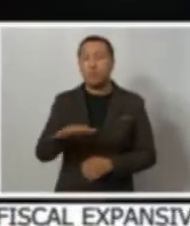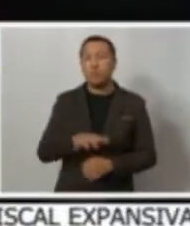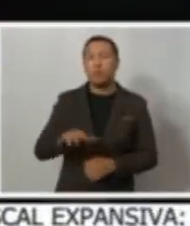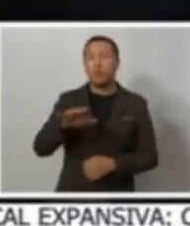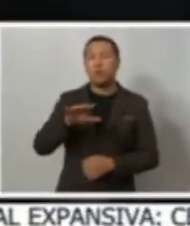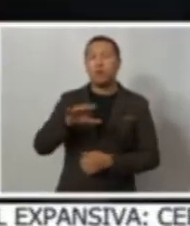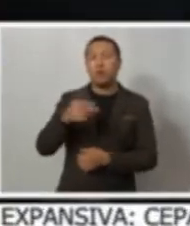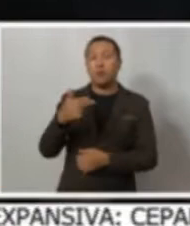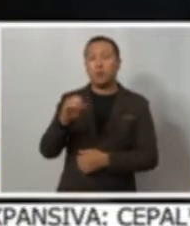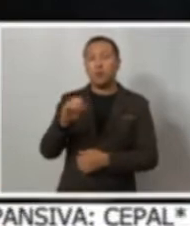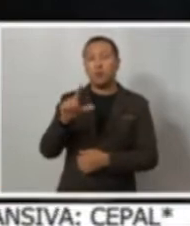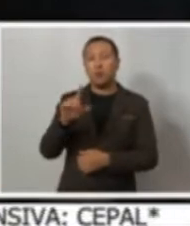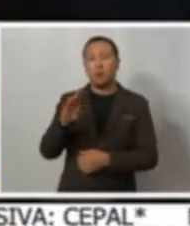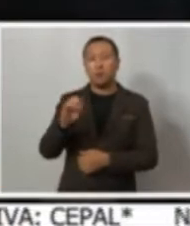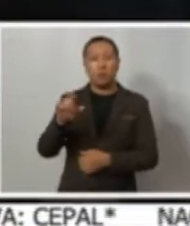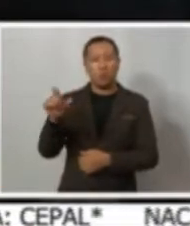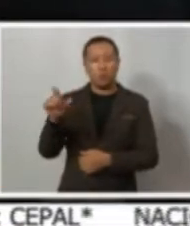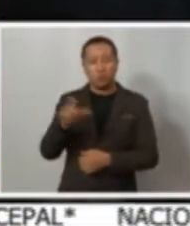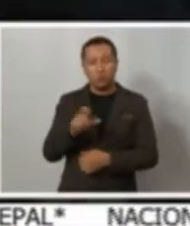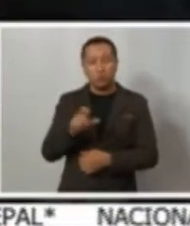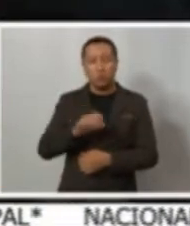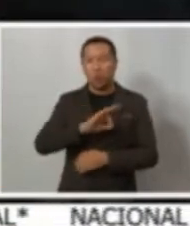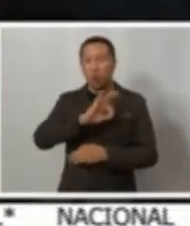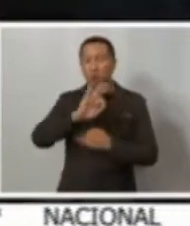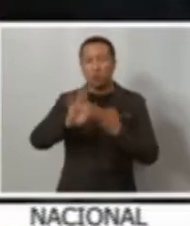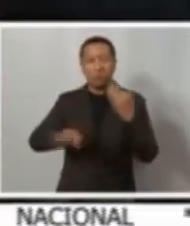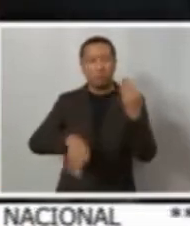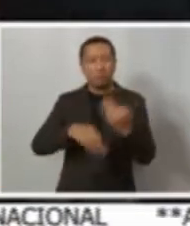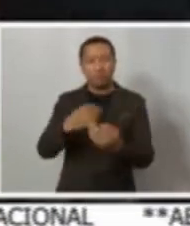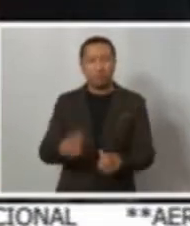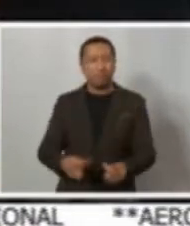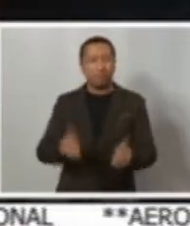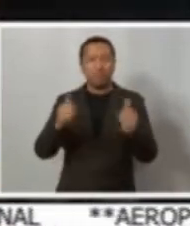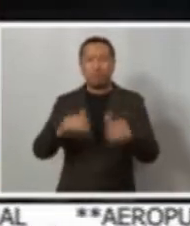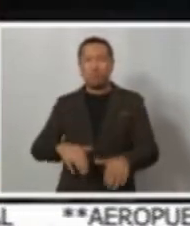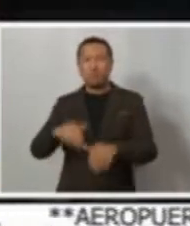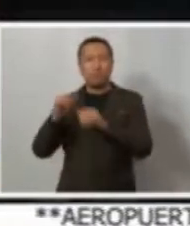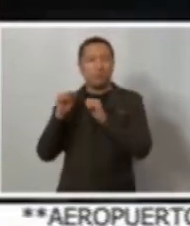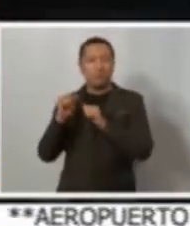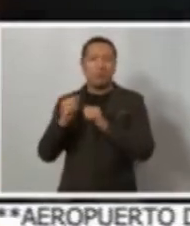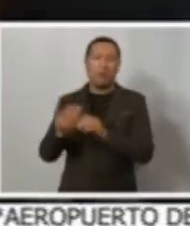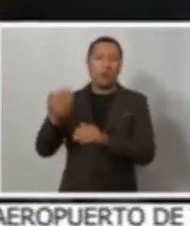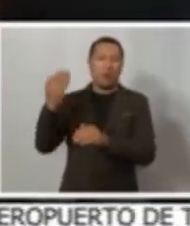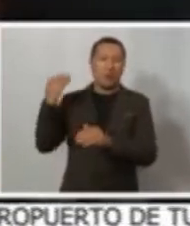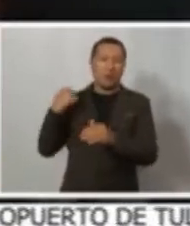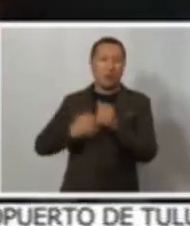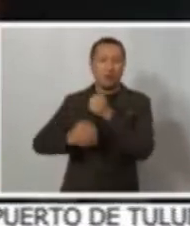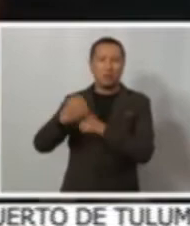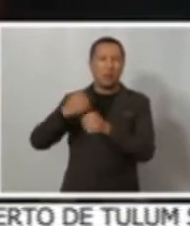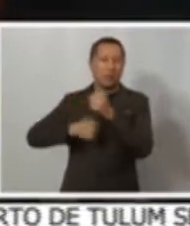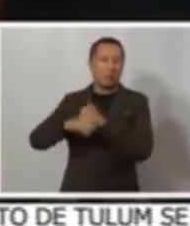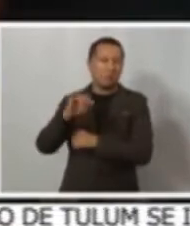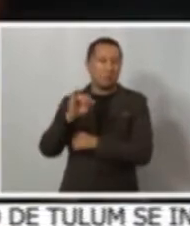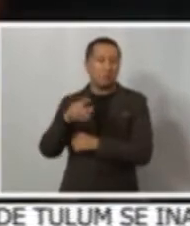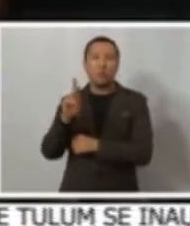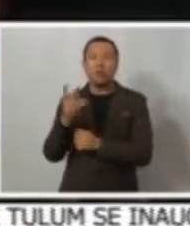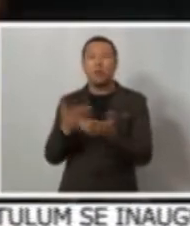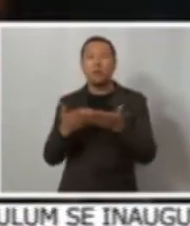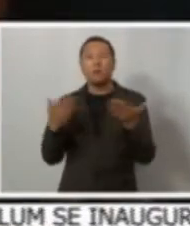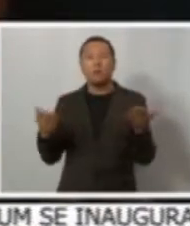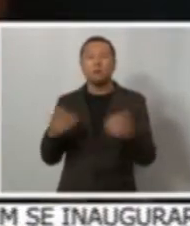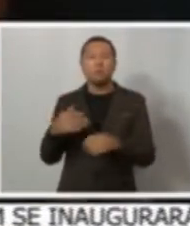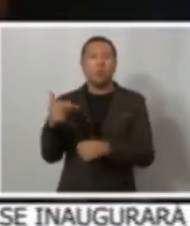al 100%. Recordemos que en años anteriores sí lo podíamos hacer. Hoy los hoteleros tienen